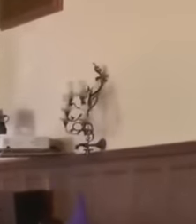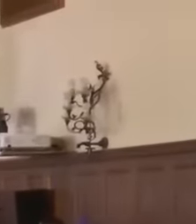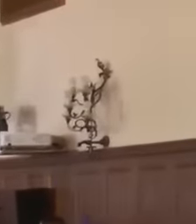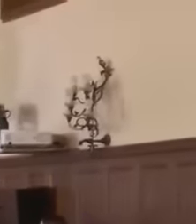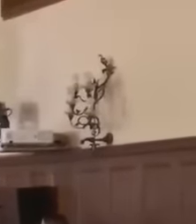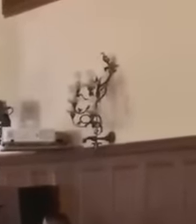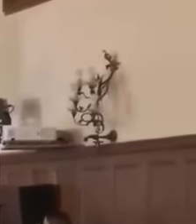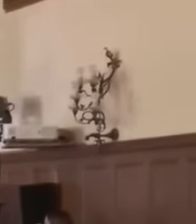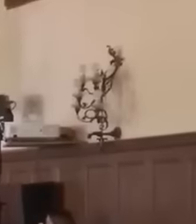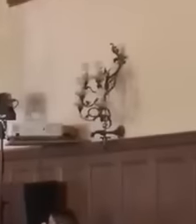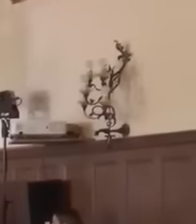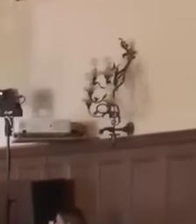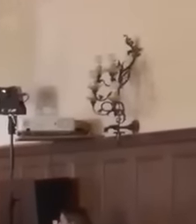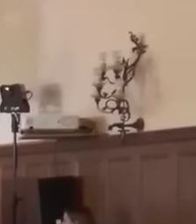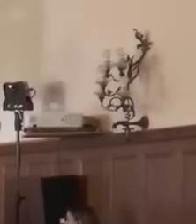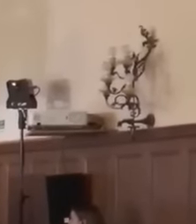tamb